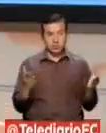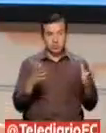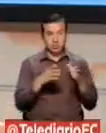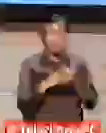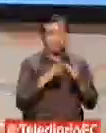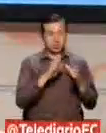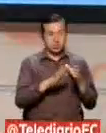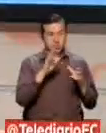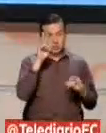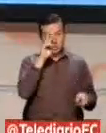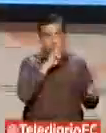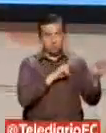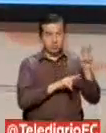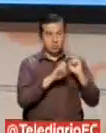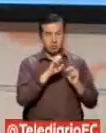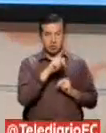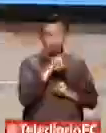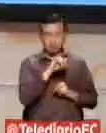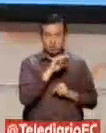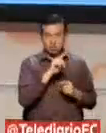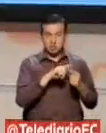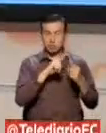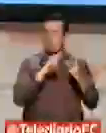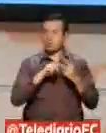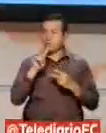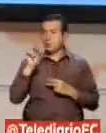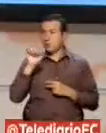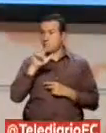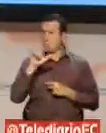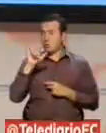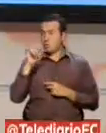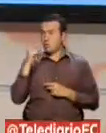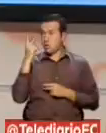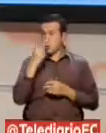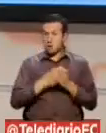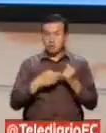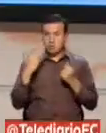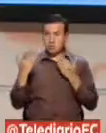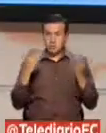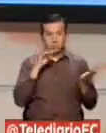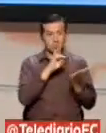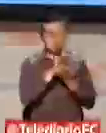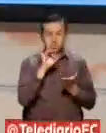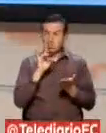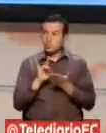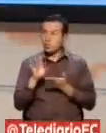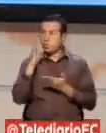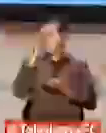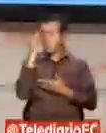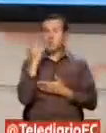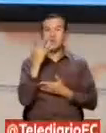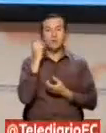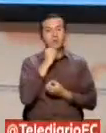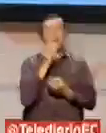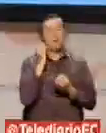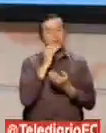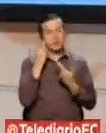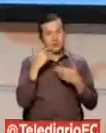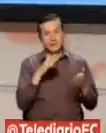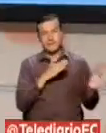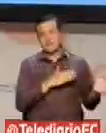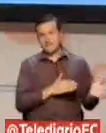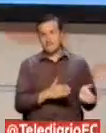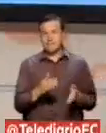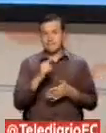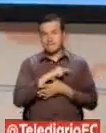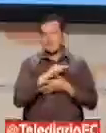conformada tanto para el análisis del caso de Espín como de Vallejo, las dos recomiendan la destitución precisamente por haber acopiado la información necesaria, los